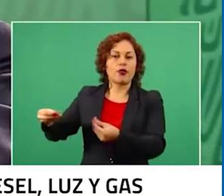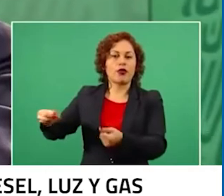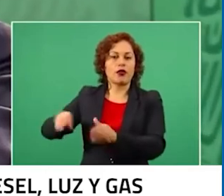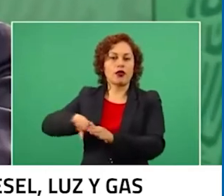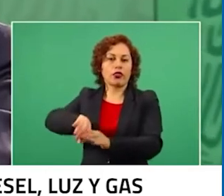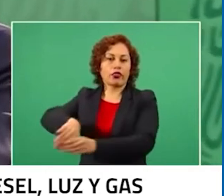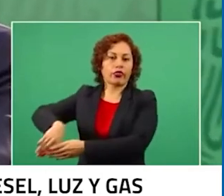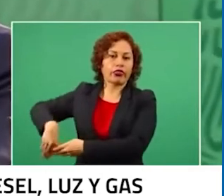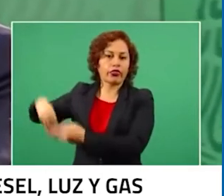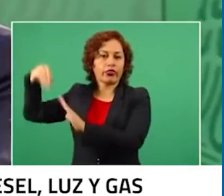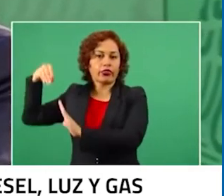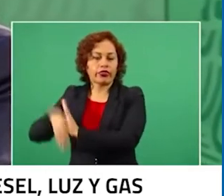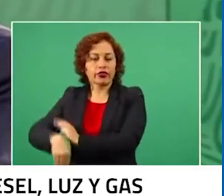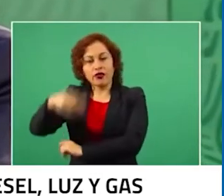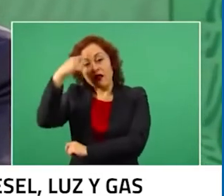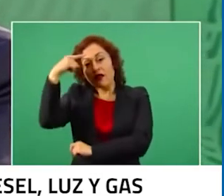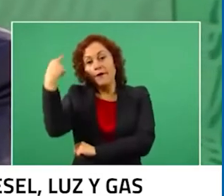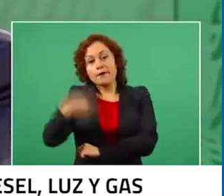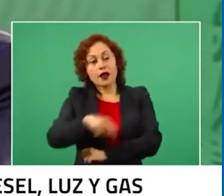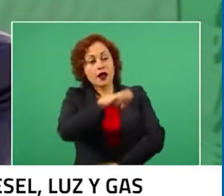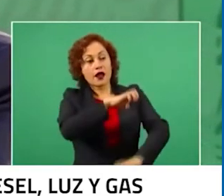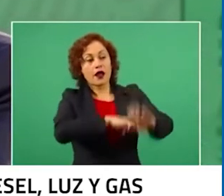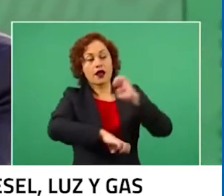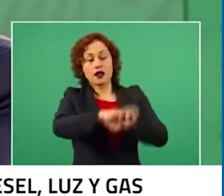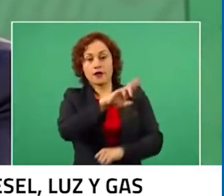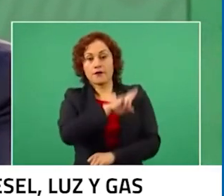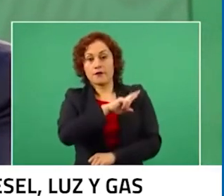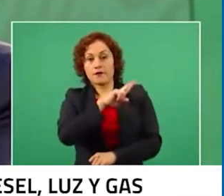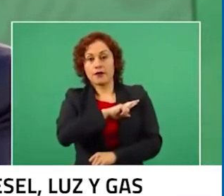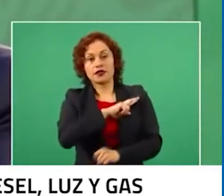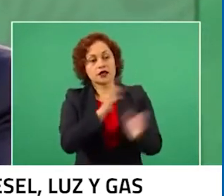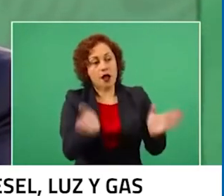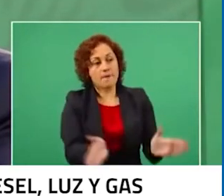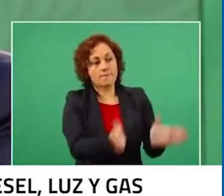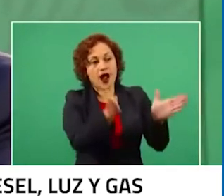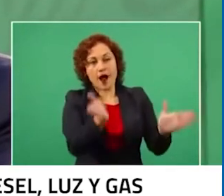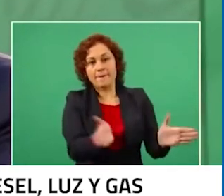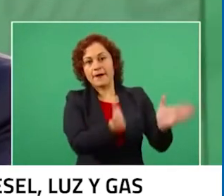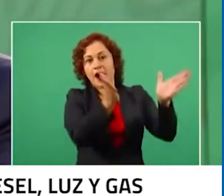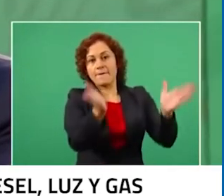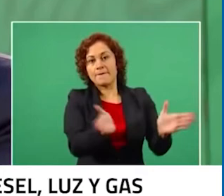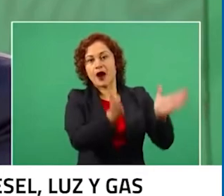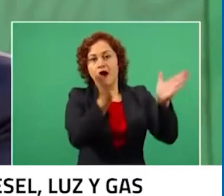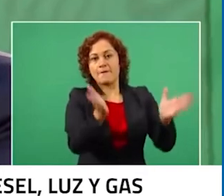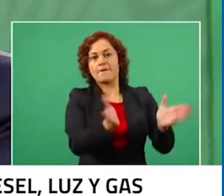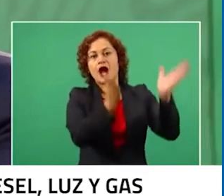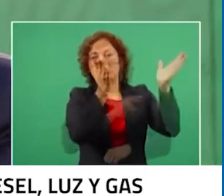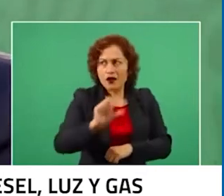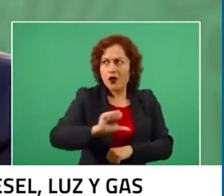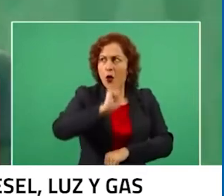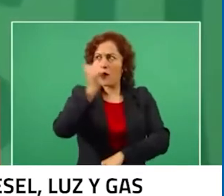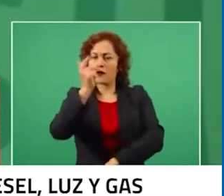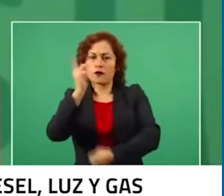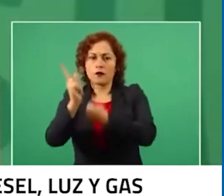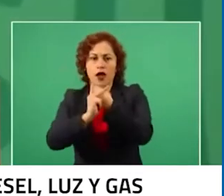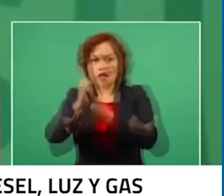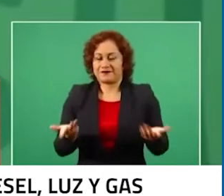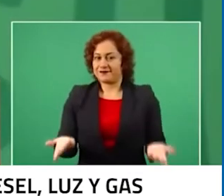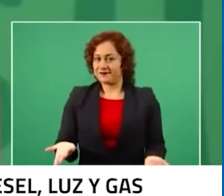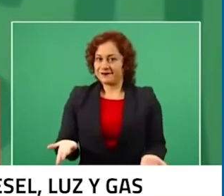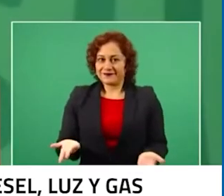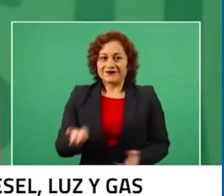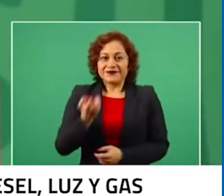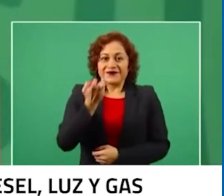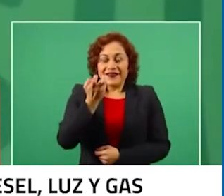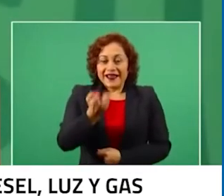particulares, a las empresas particulares nacionales y sobre todo extranjeras. Yo sé que esto